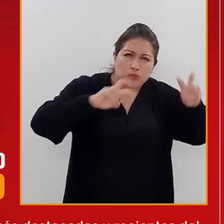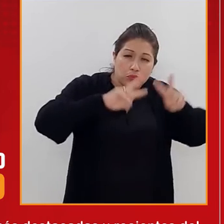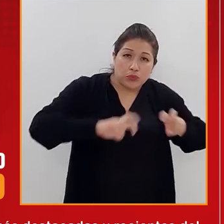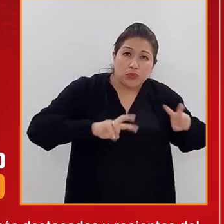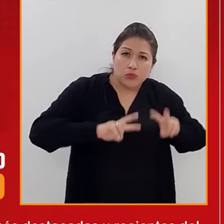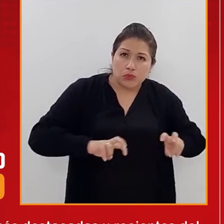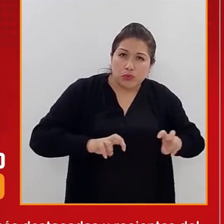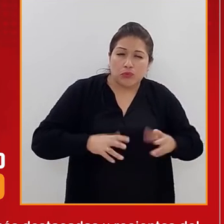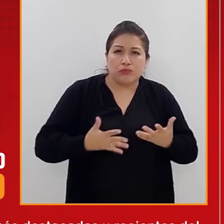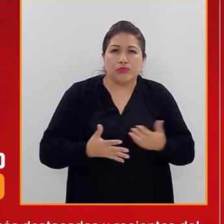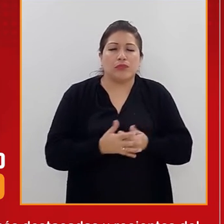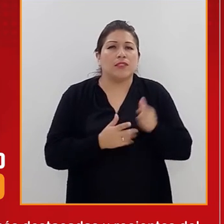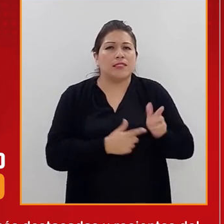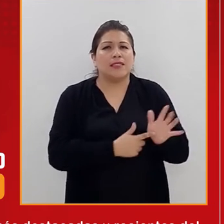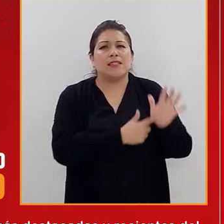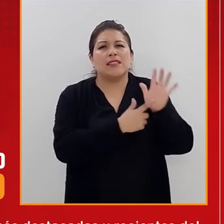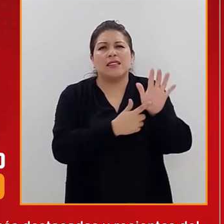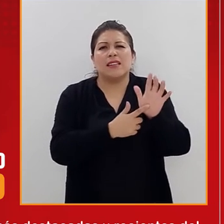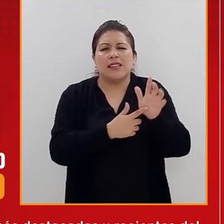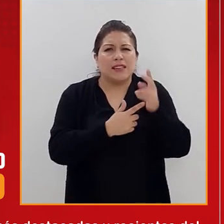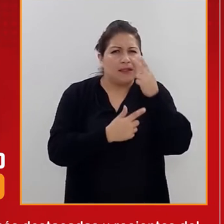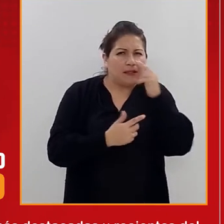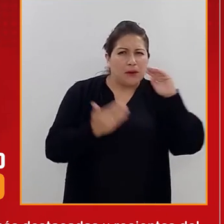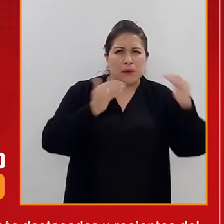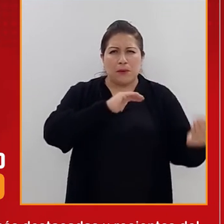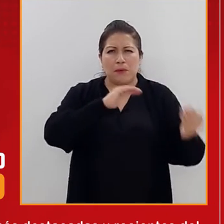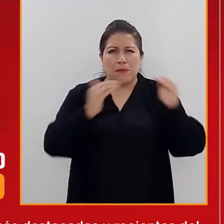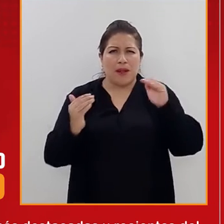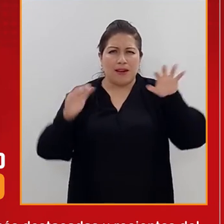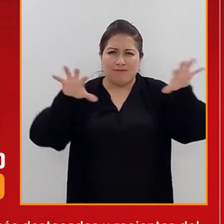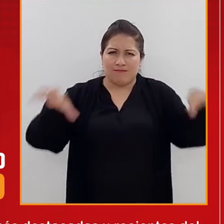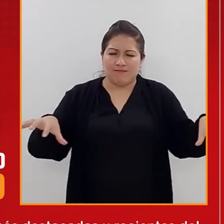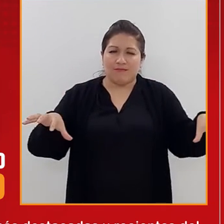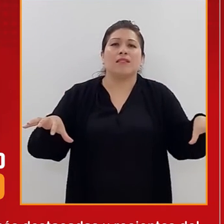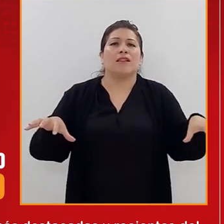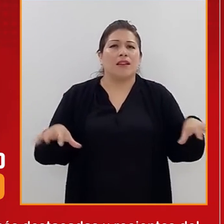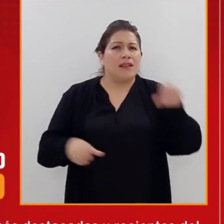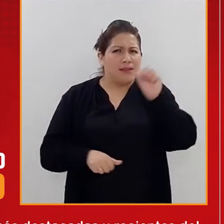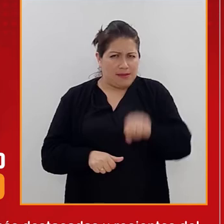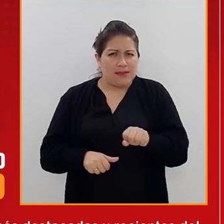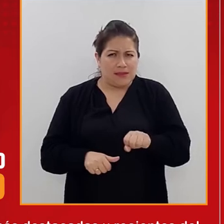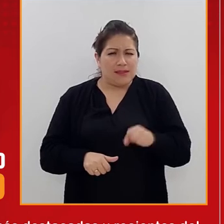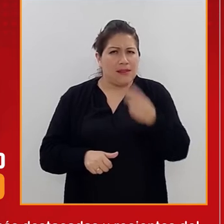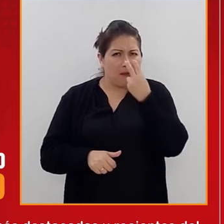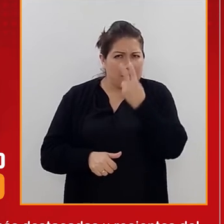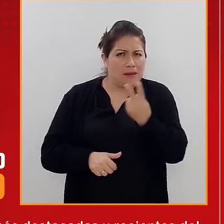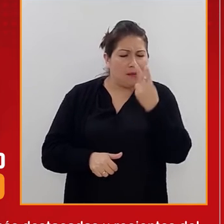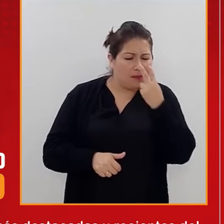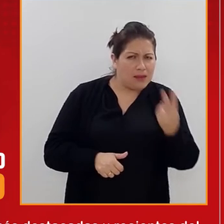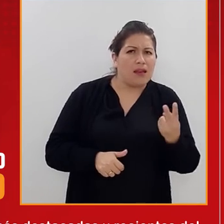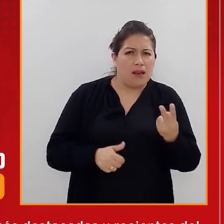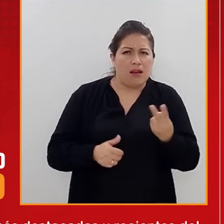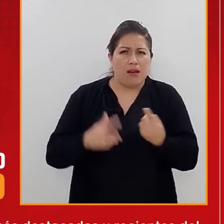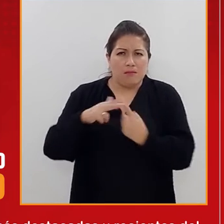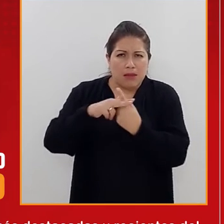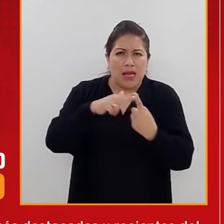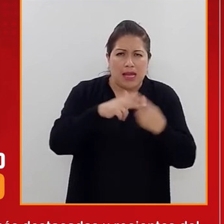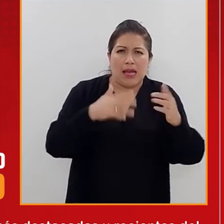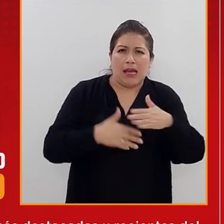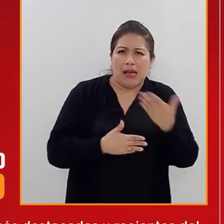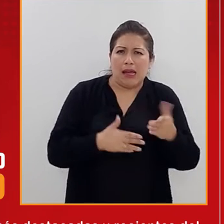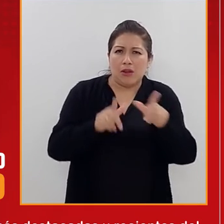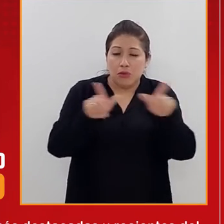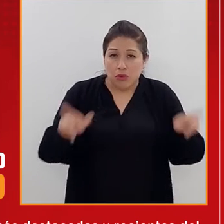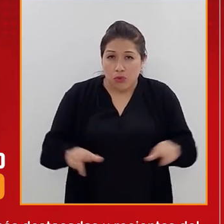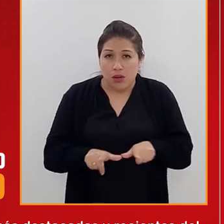no han sido identificadas territorialmente. Señalado lo anterior, se puede acordar que Si bien existen